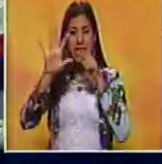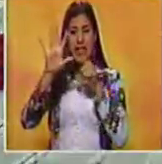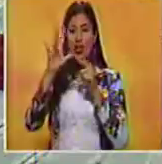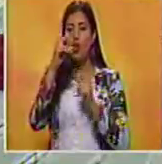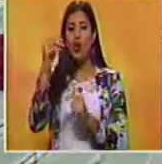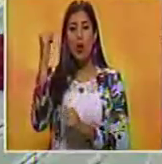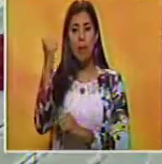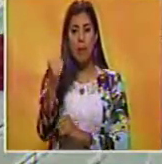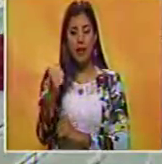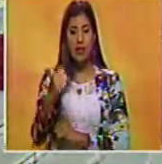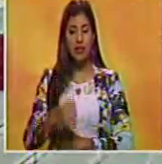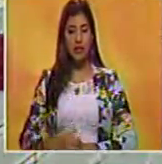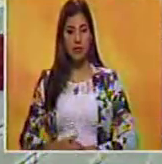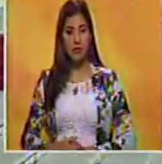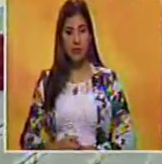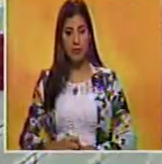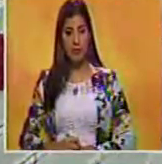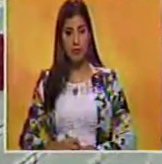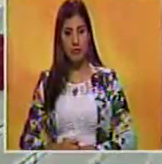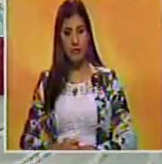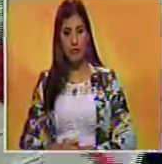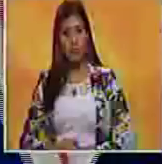mandamiento, no matarás.